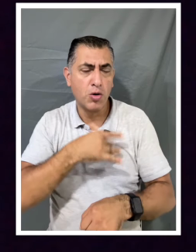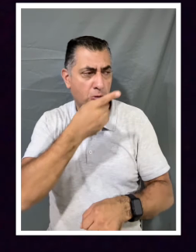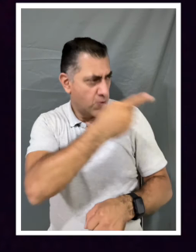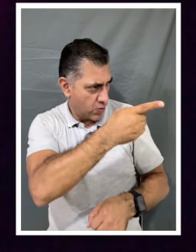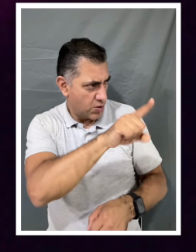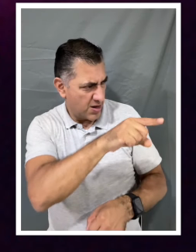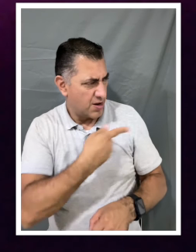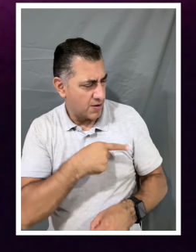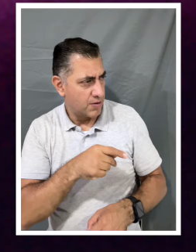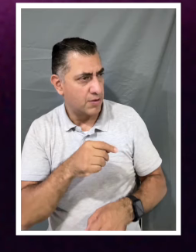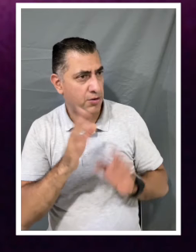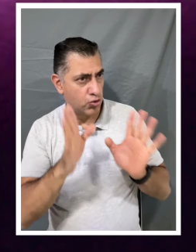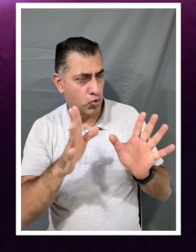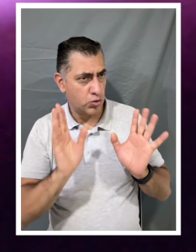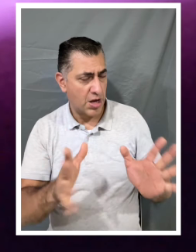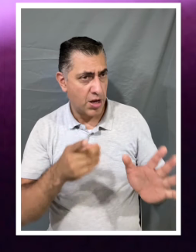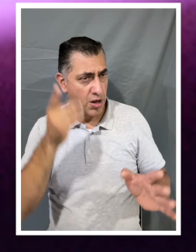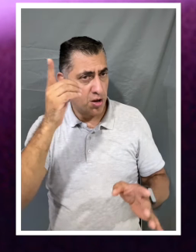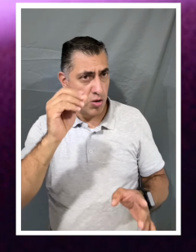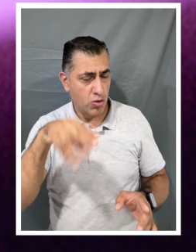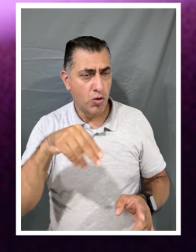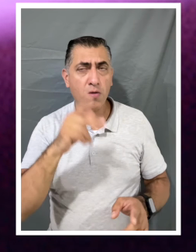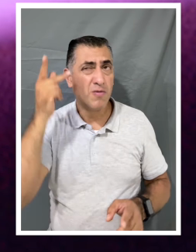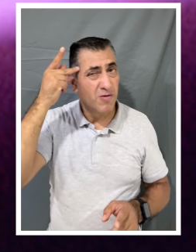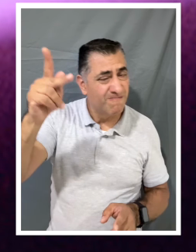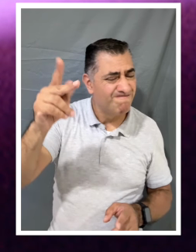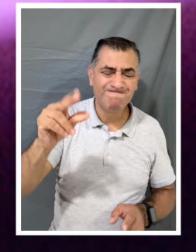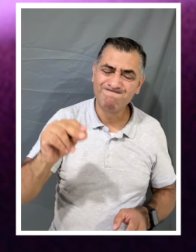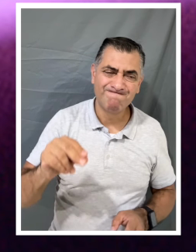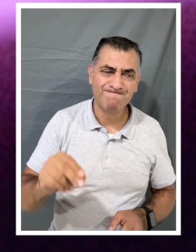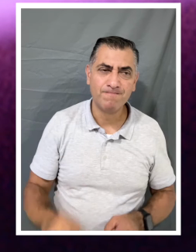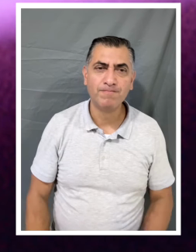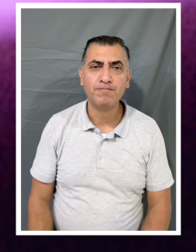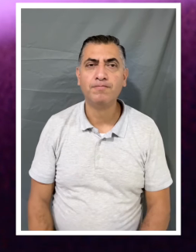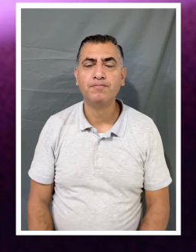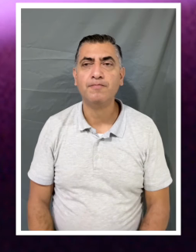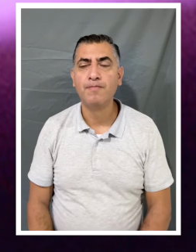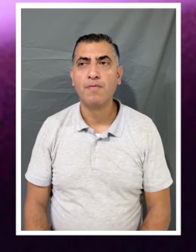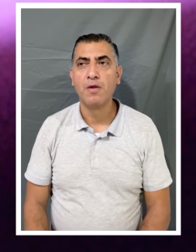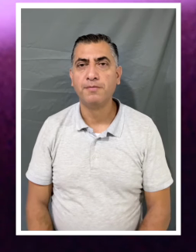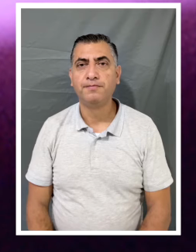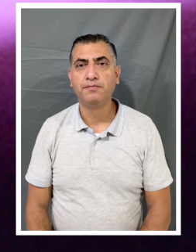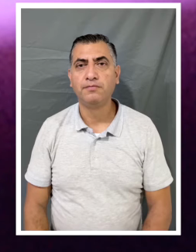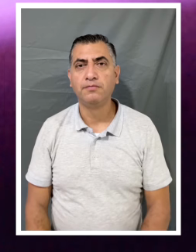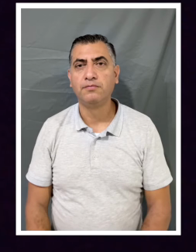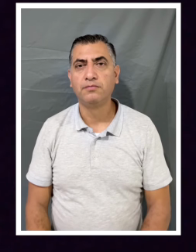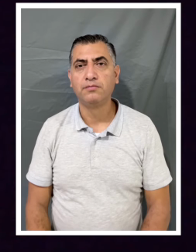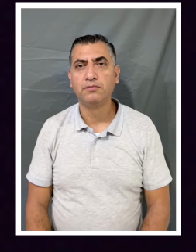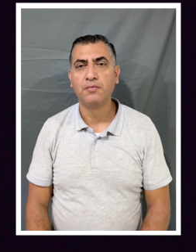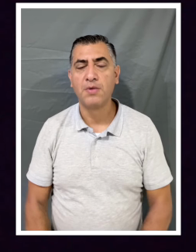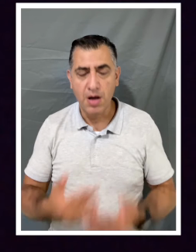decirle algo a alguien quiere decir que tienes Don de profecía no necesariamente No necesariamente y quiero aclarar eso es